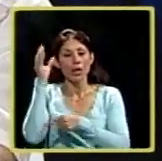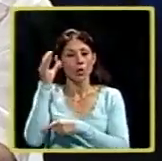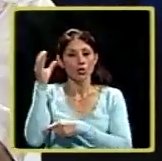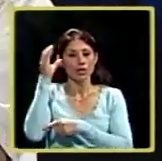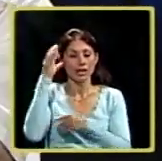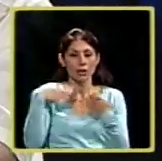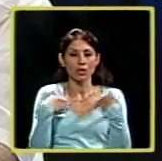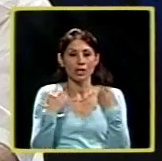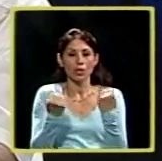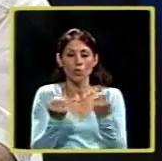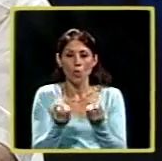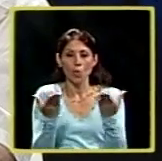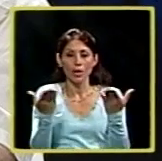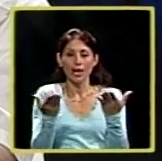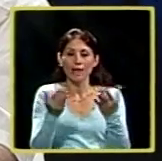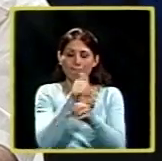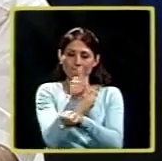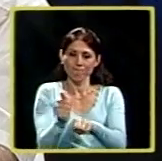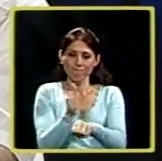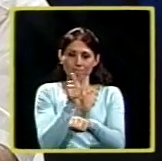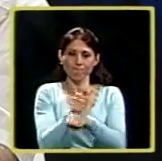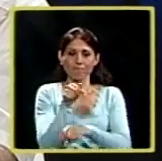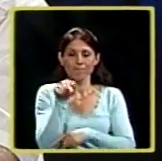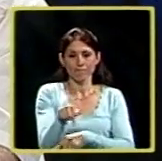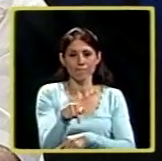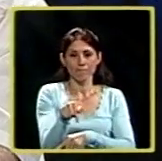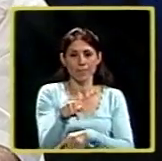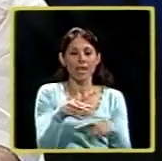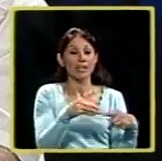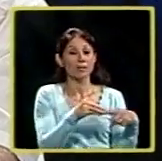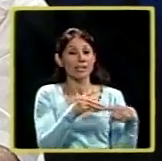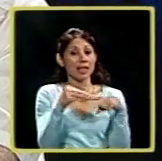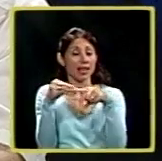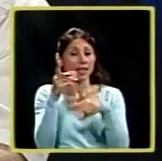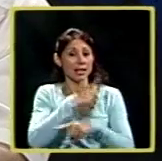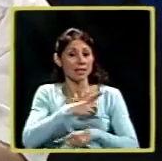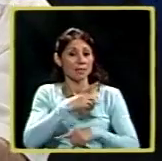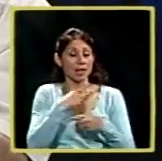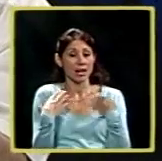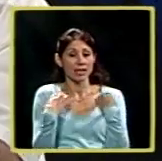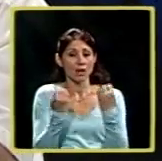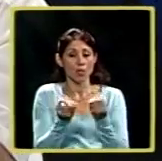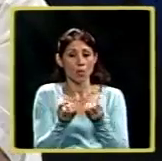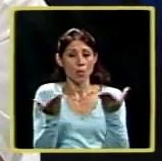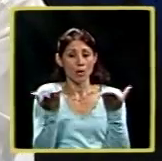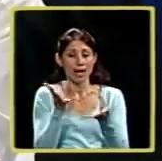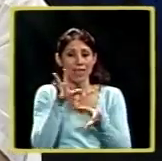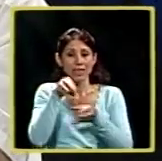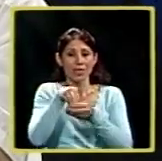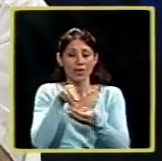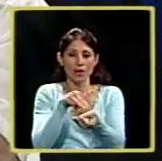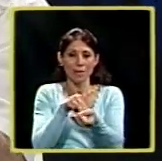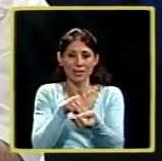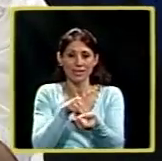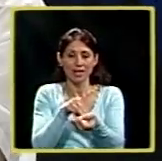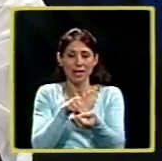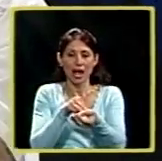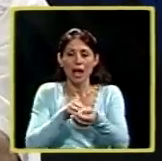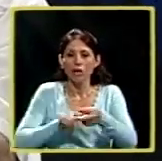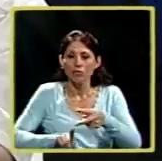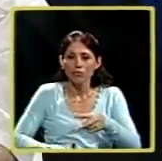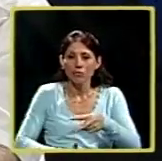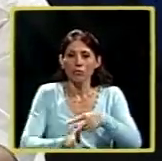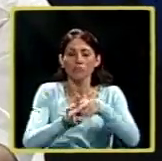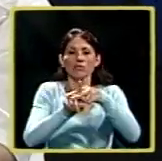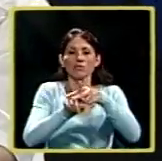ahí. La especialidad y la disciplina de la salud pública dentro de la medicina surge justamente del análisis de